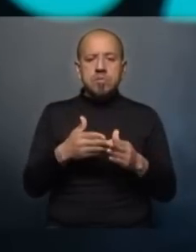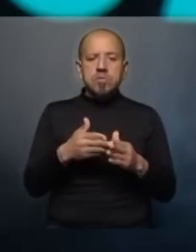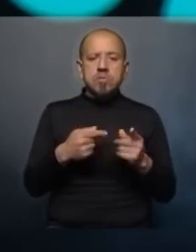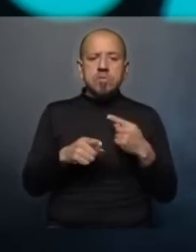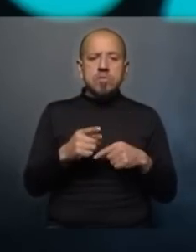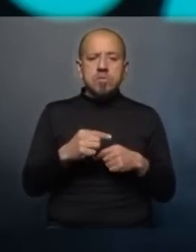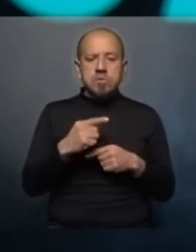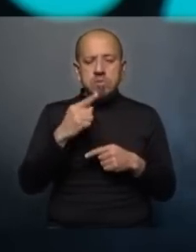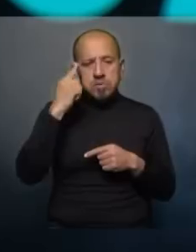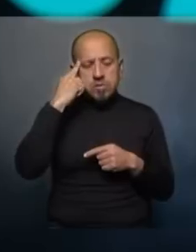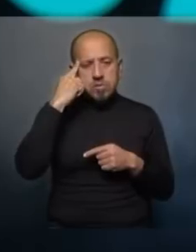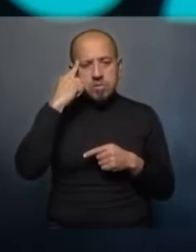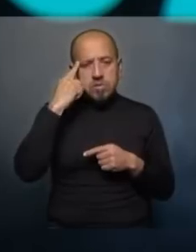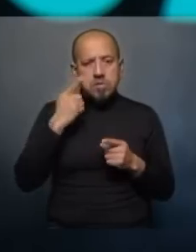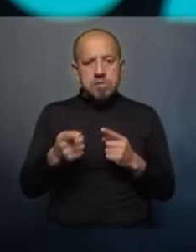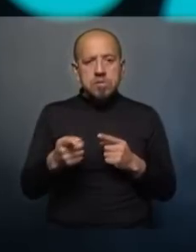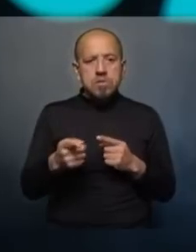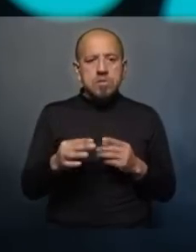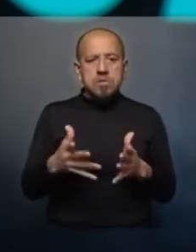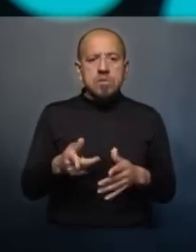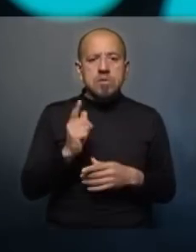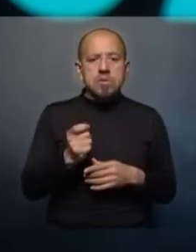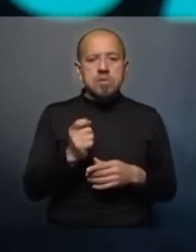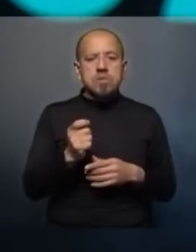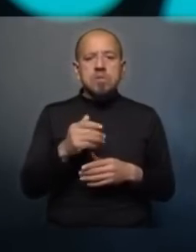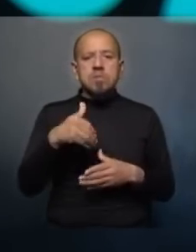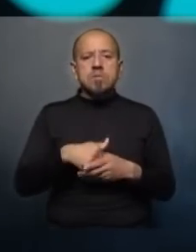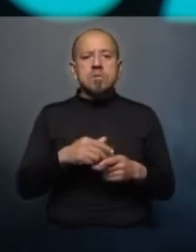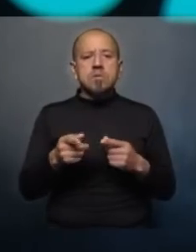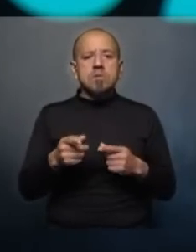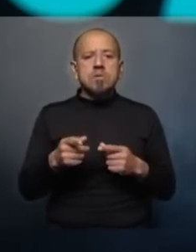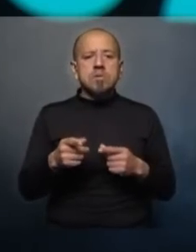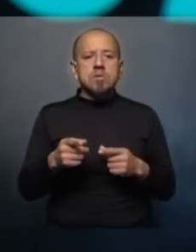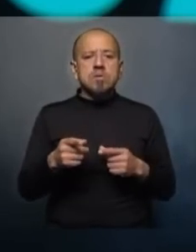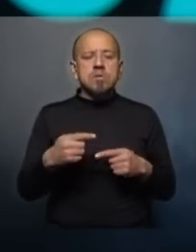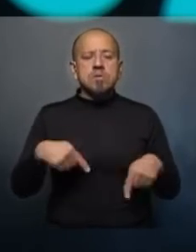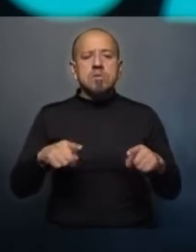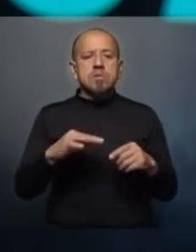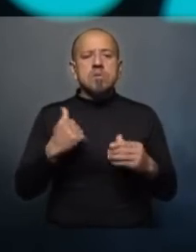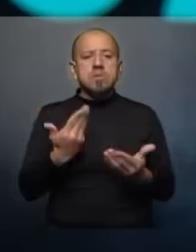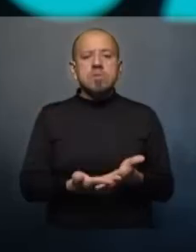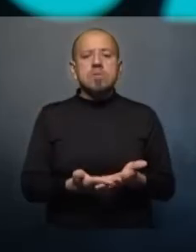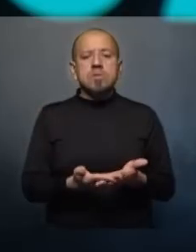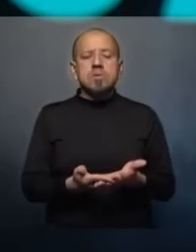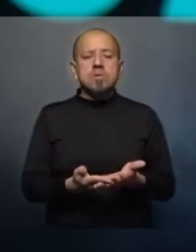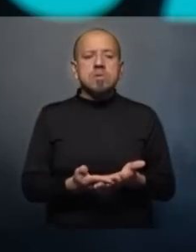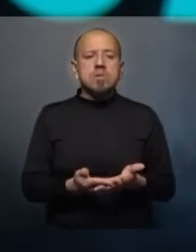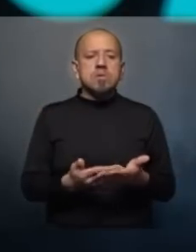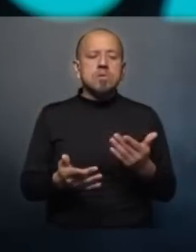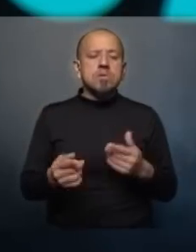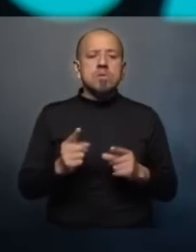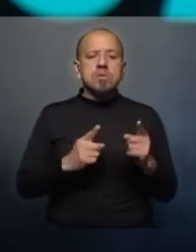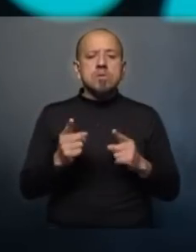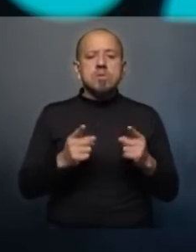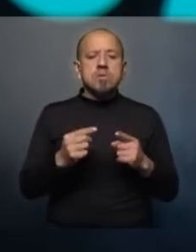qué piensa en ese en ese aspecto o a vota eh No hay ninguna evidencia para para plantear que haya una una una influencia